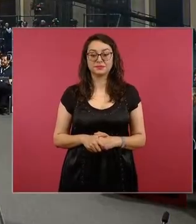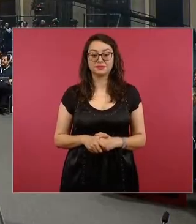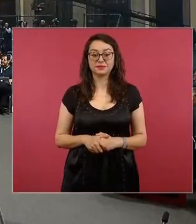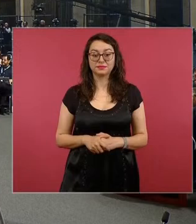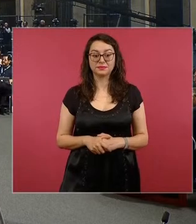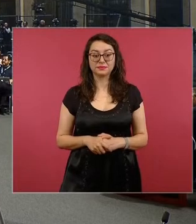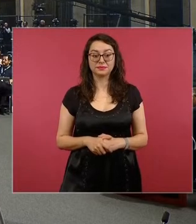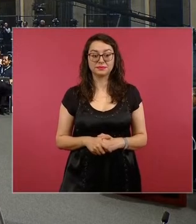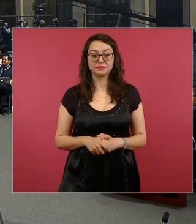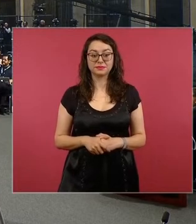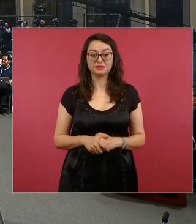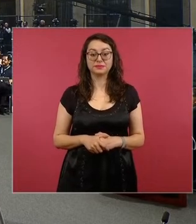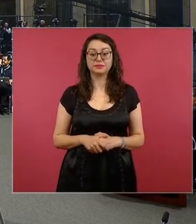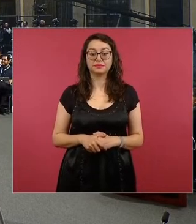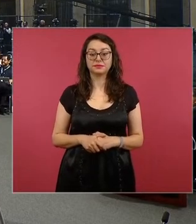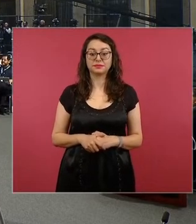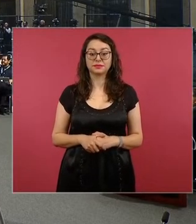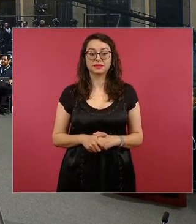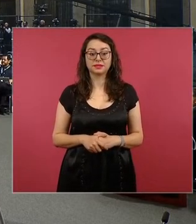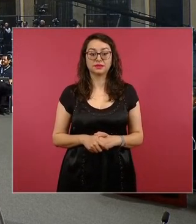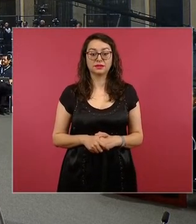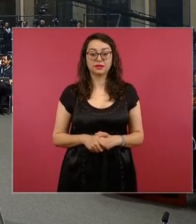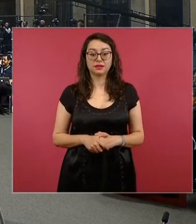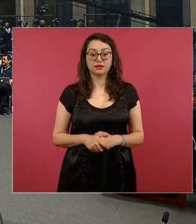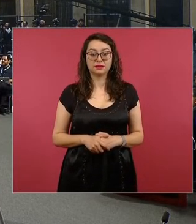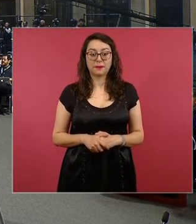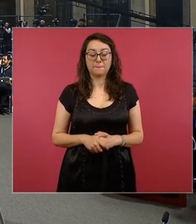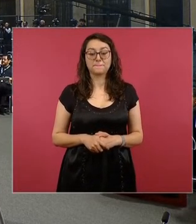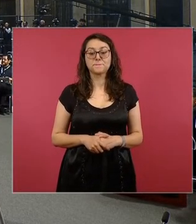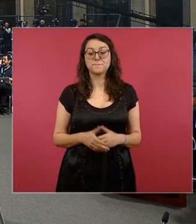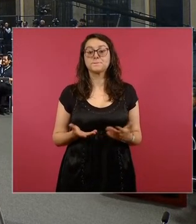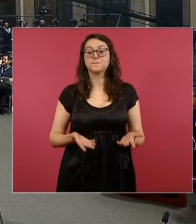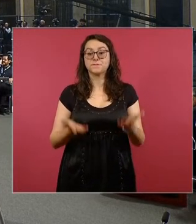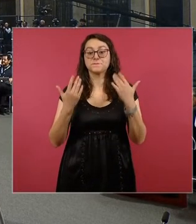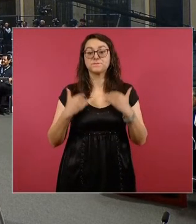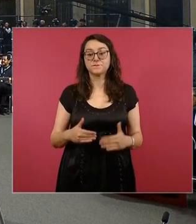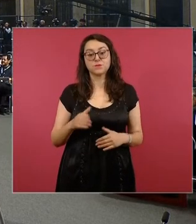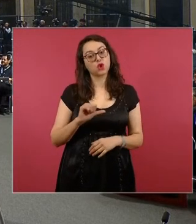Vámonos ya sobre el otro eclipse.